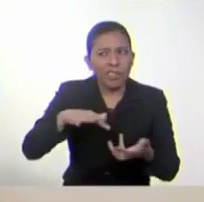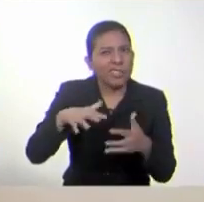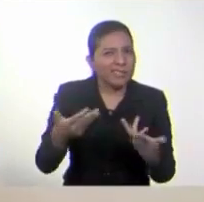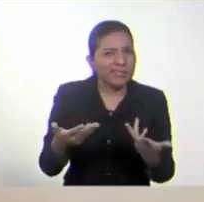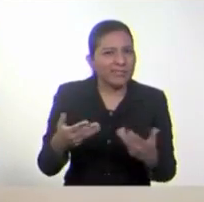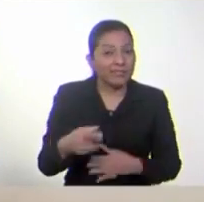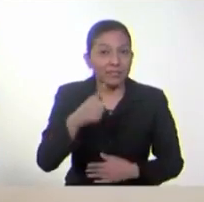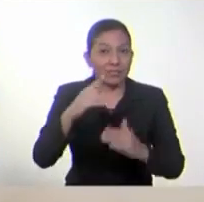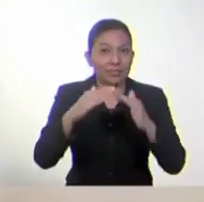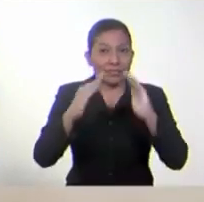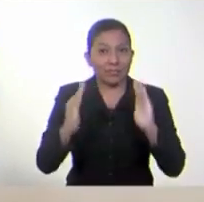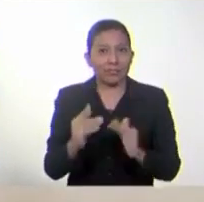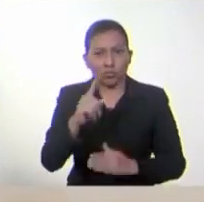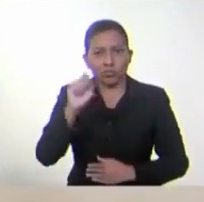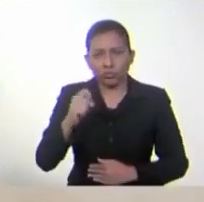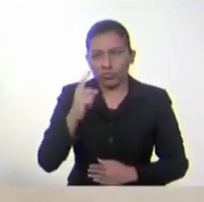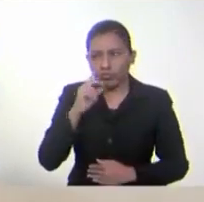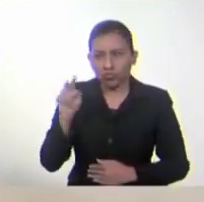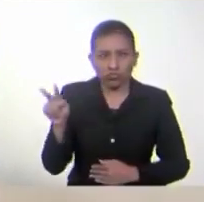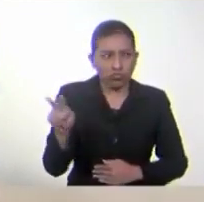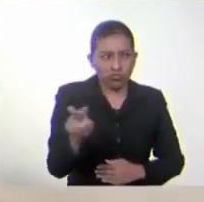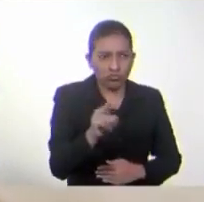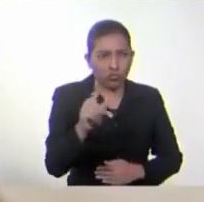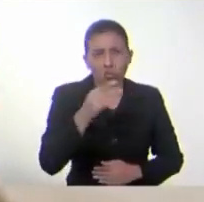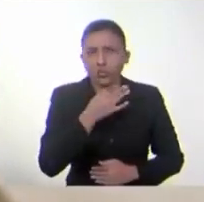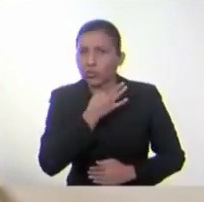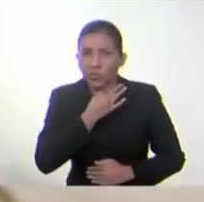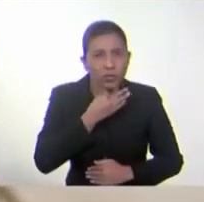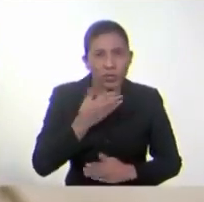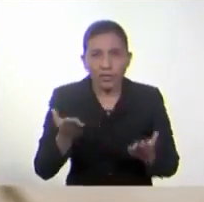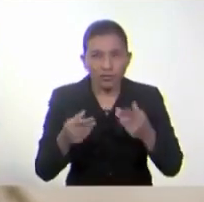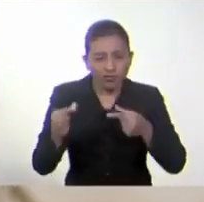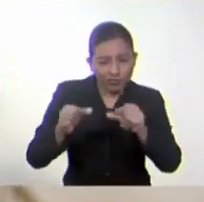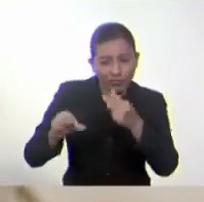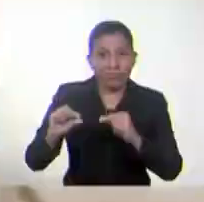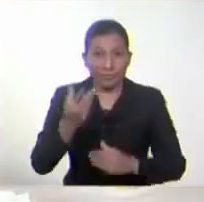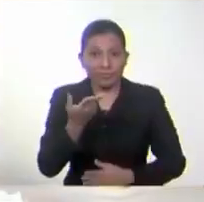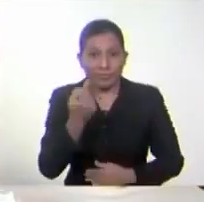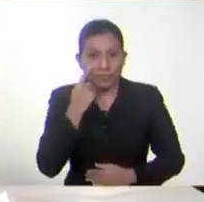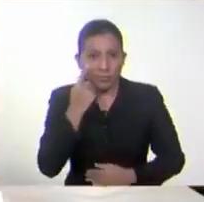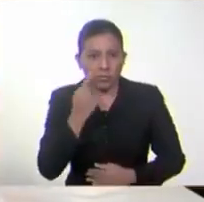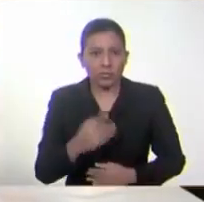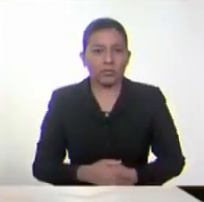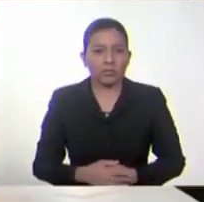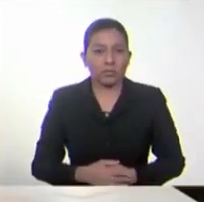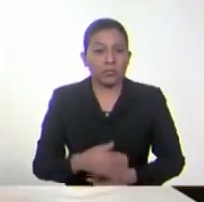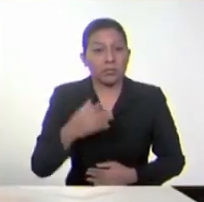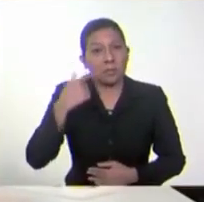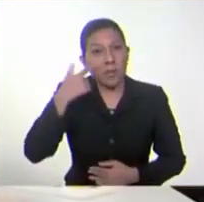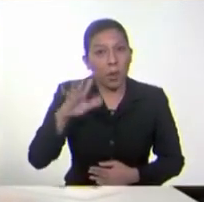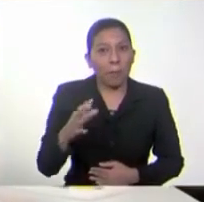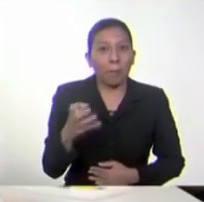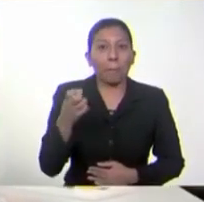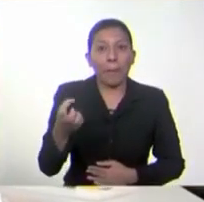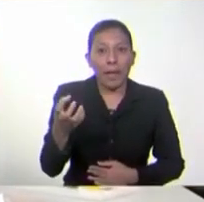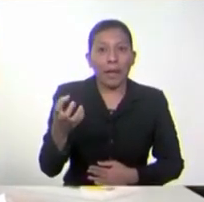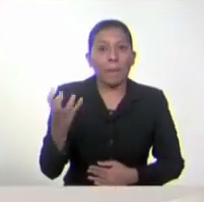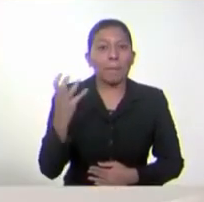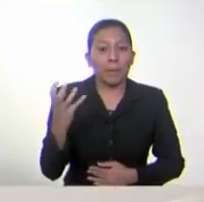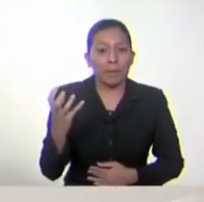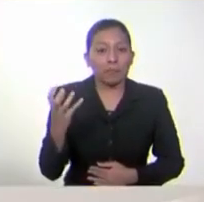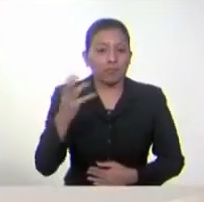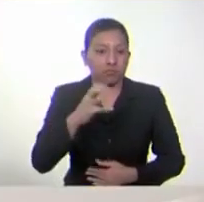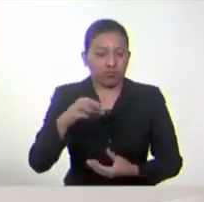puedes efectuar diferentes experimentos. Por ejemplo, puedes obtener diferentes rodajas de una papa y colocar unas cuantas gotas de